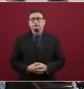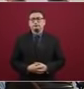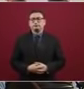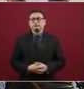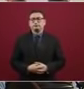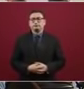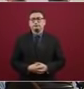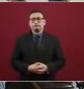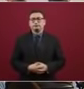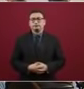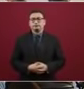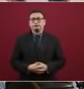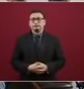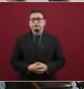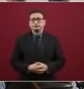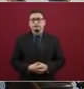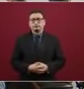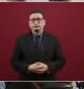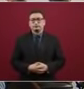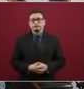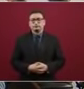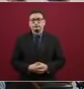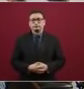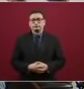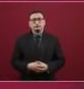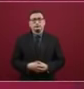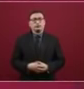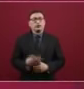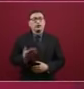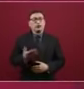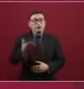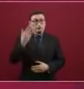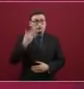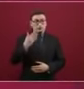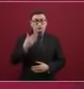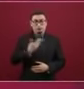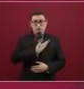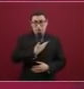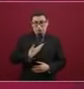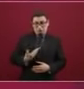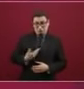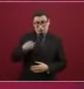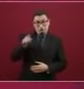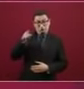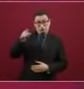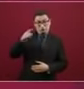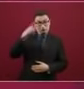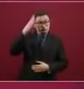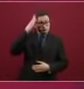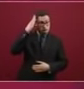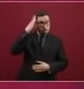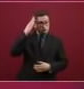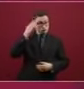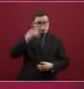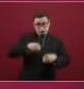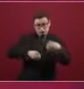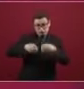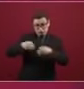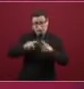Sí, antes no se podía juzgar al presidente por corrupción. Esto es importante,